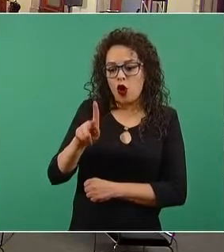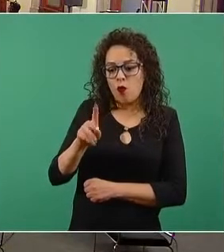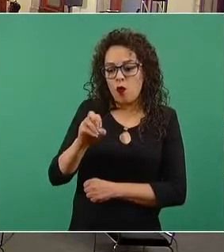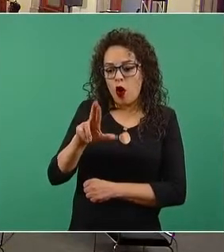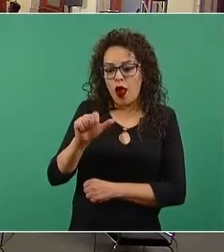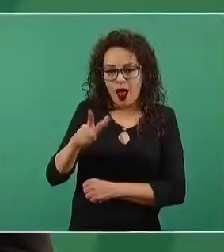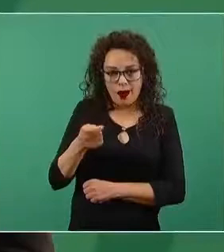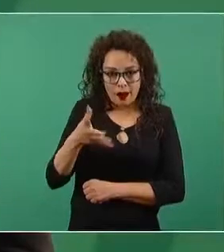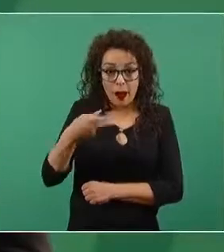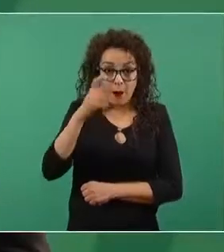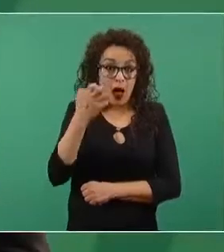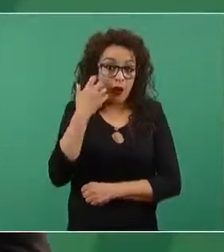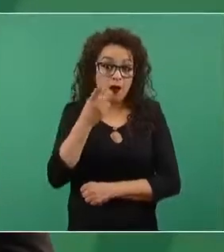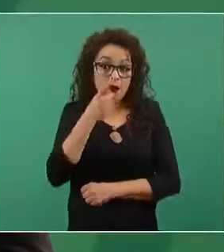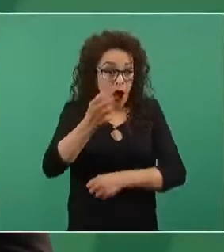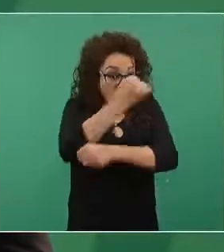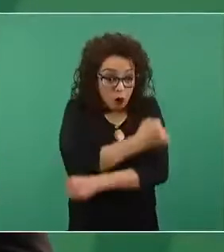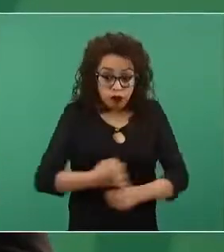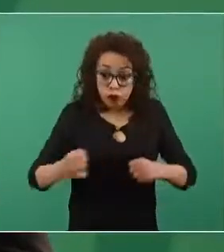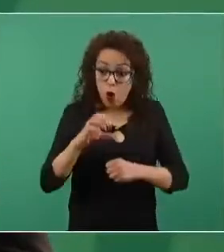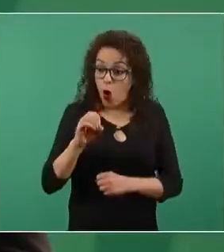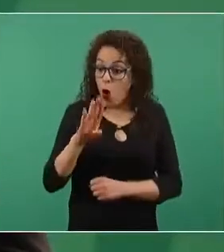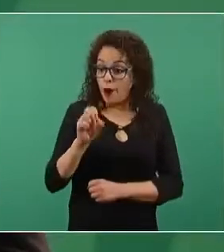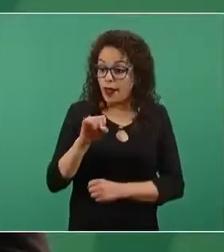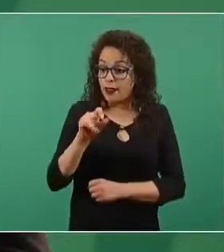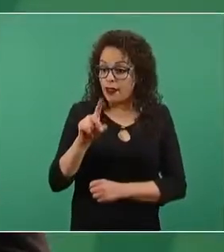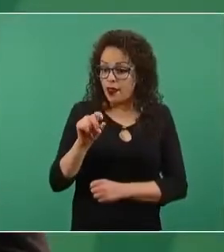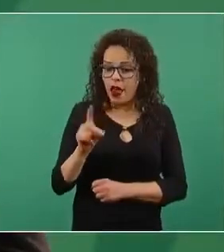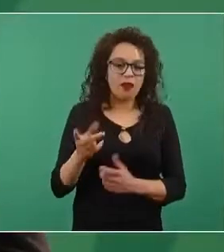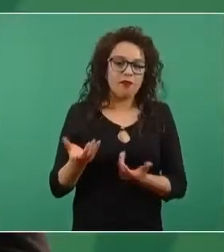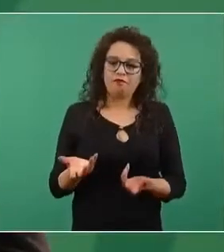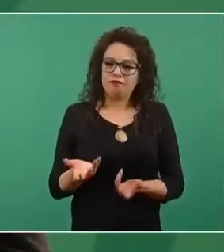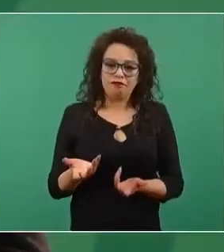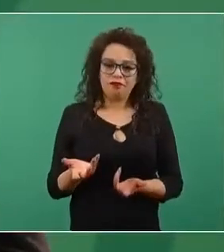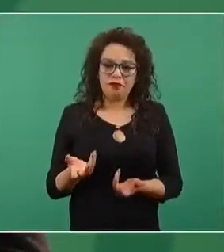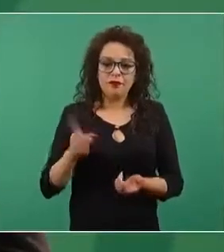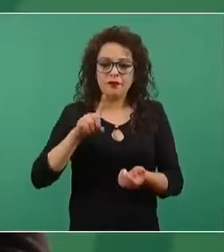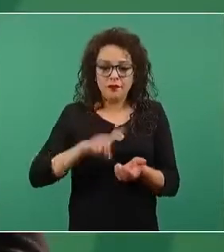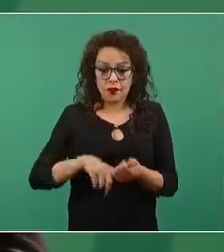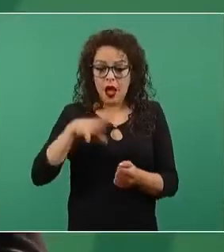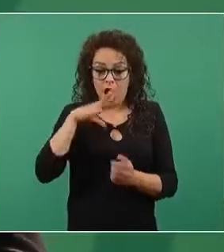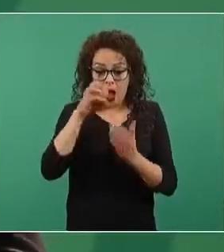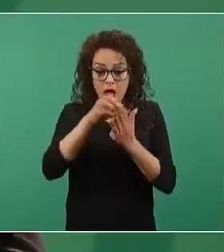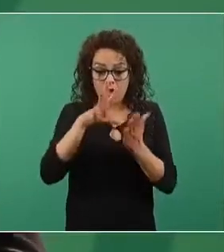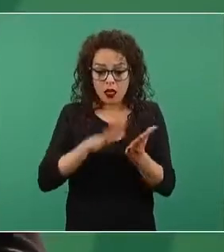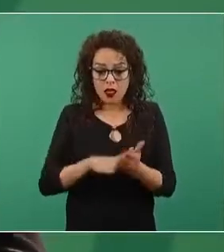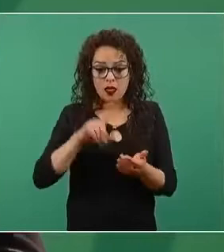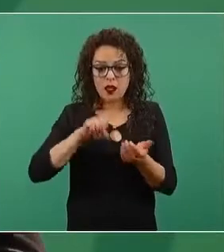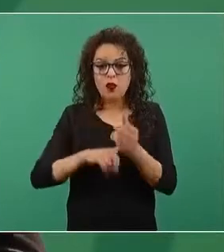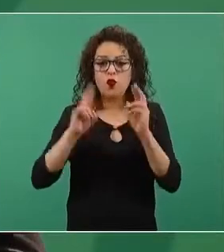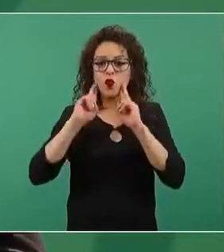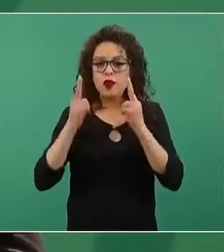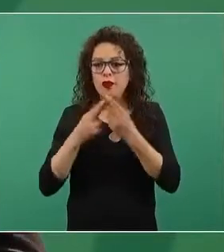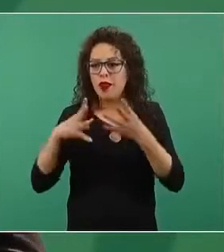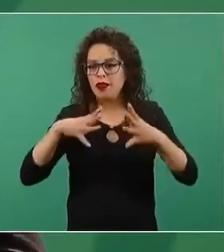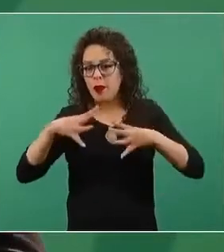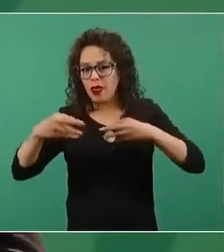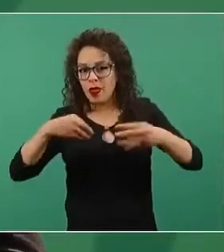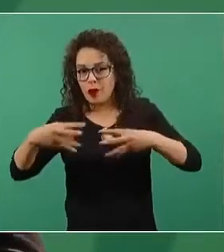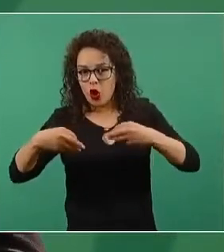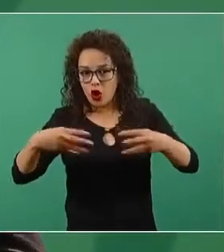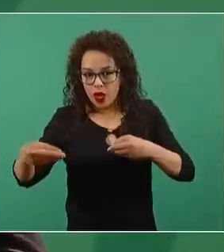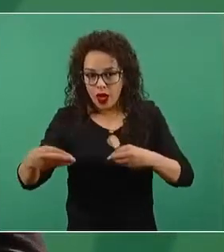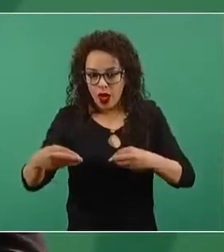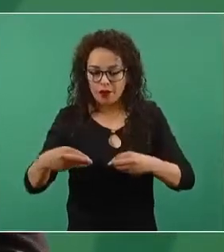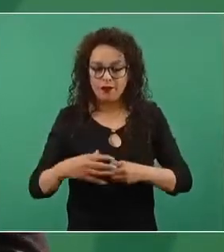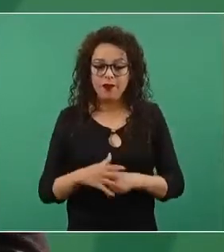de obesidad. De hecho, en la Dirección General de Epidemiología contamos con este registro porque es